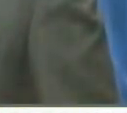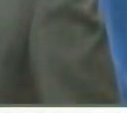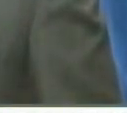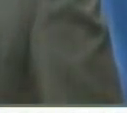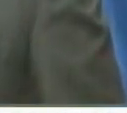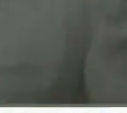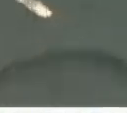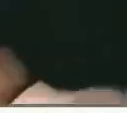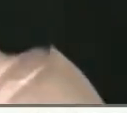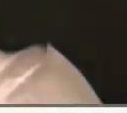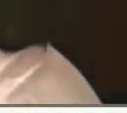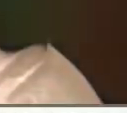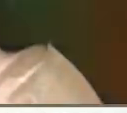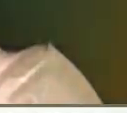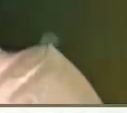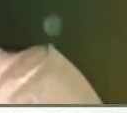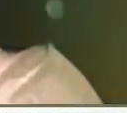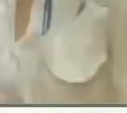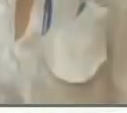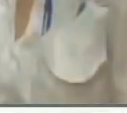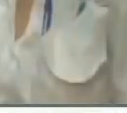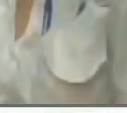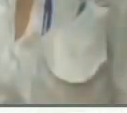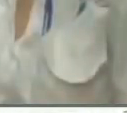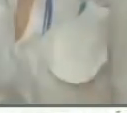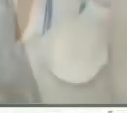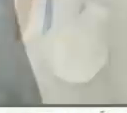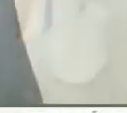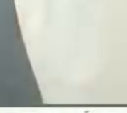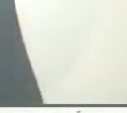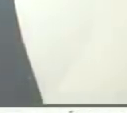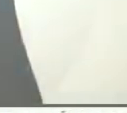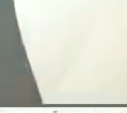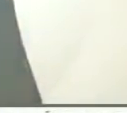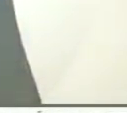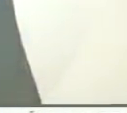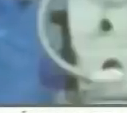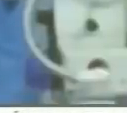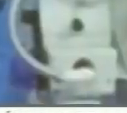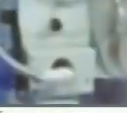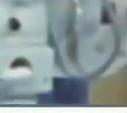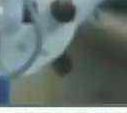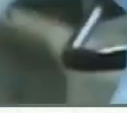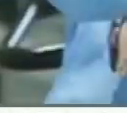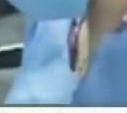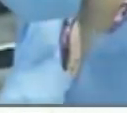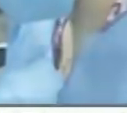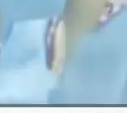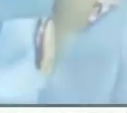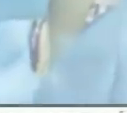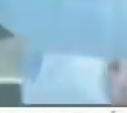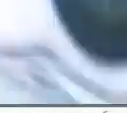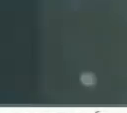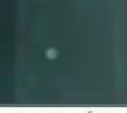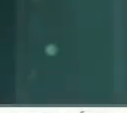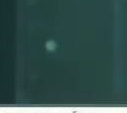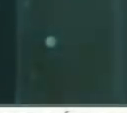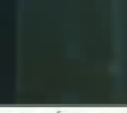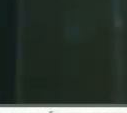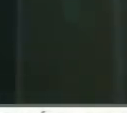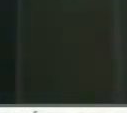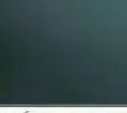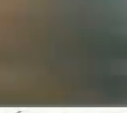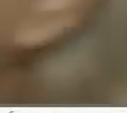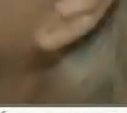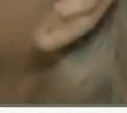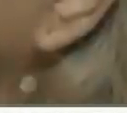por Chávez, que ha llegado a casi 7 millones de latinoamericanos y caribeños de todo nuestro continente. La salud tiene que estar en el centro de